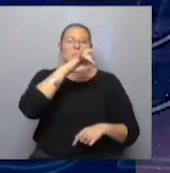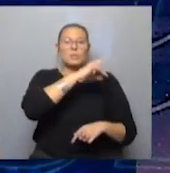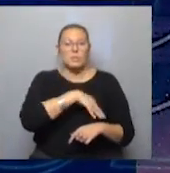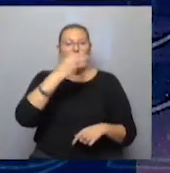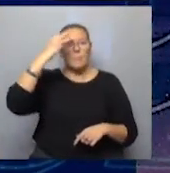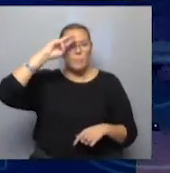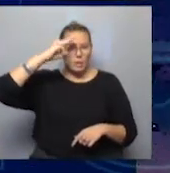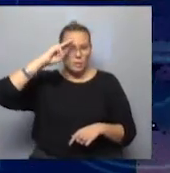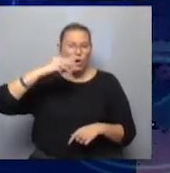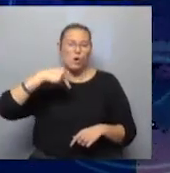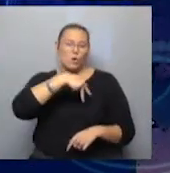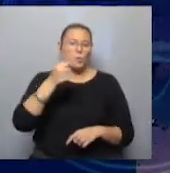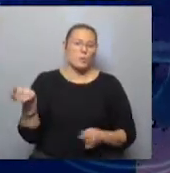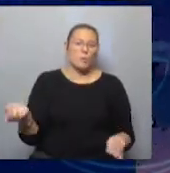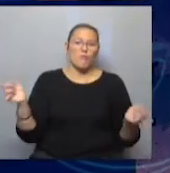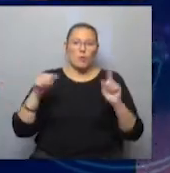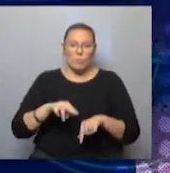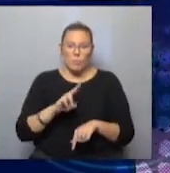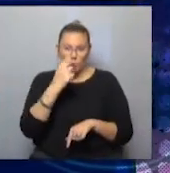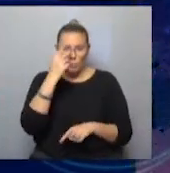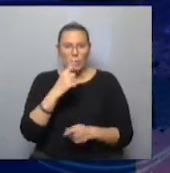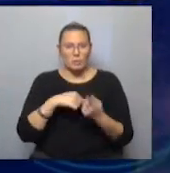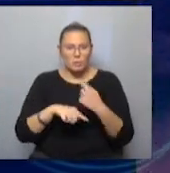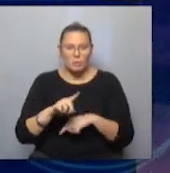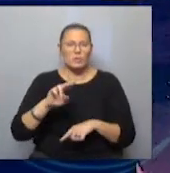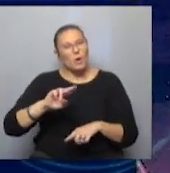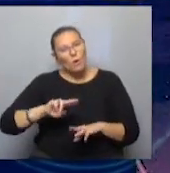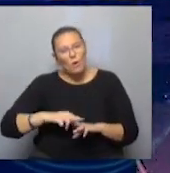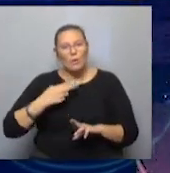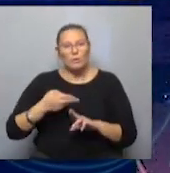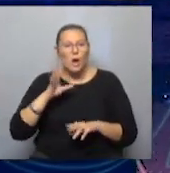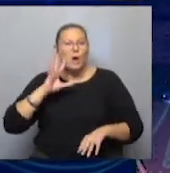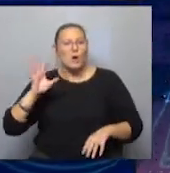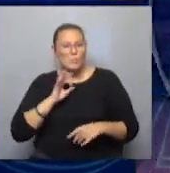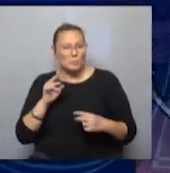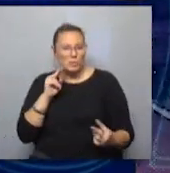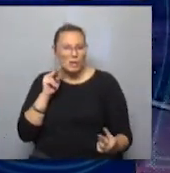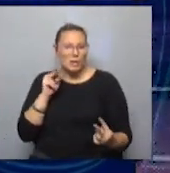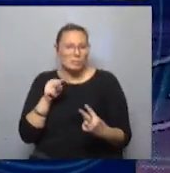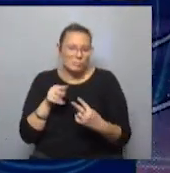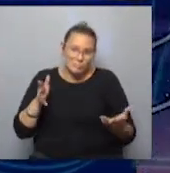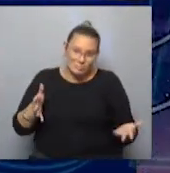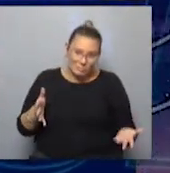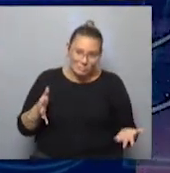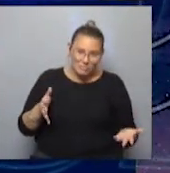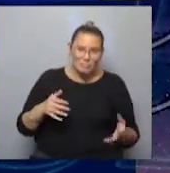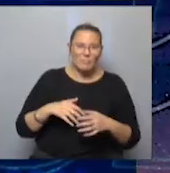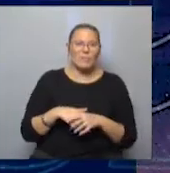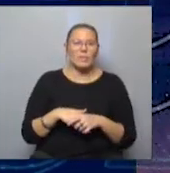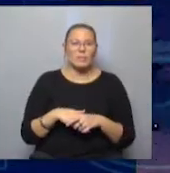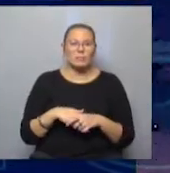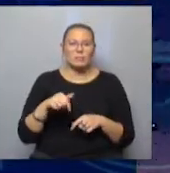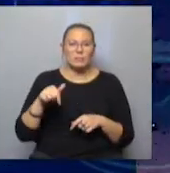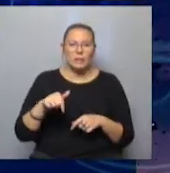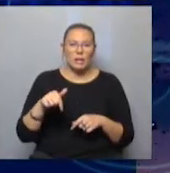México y en noviembre volvemos a Uruguay. Así que vamos a tener una nueva oportunidad de abrazarnos, digamos. Muy bien, y